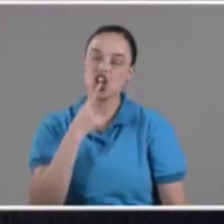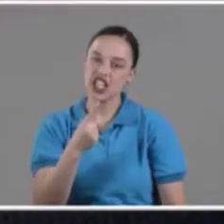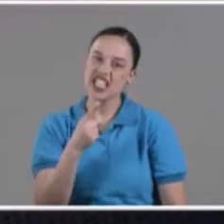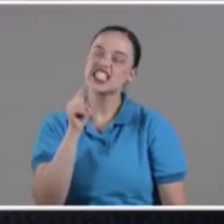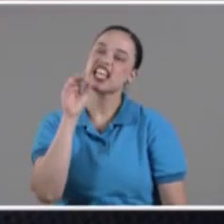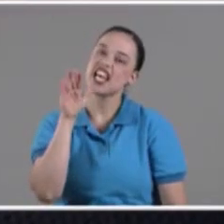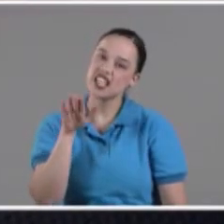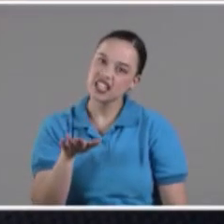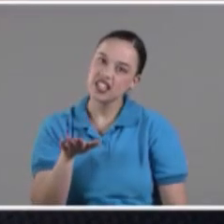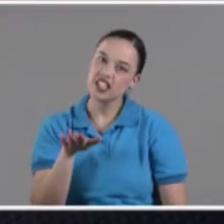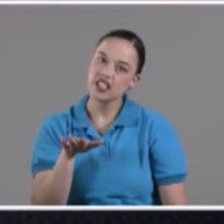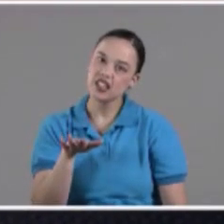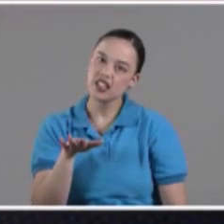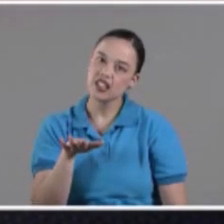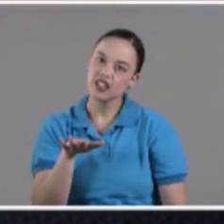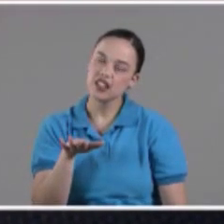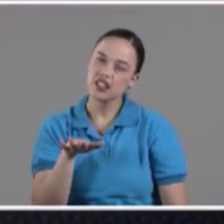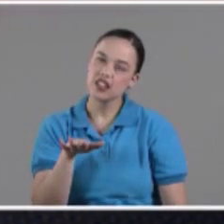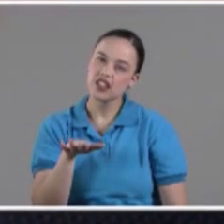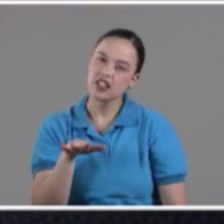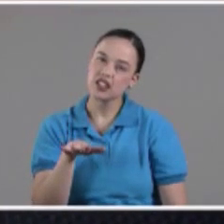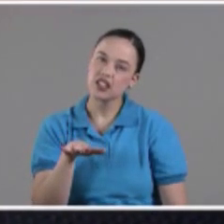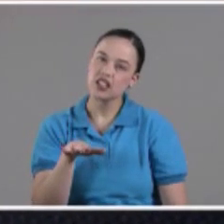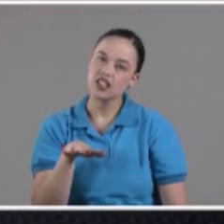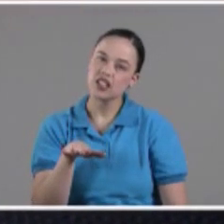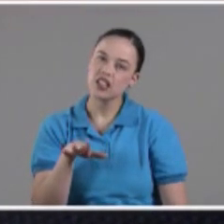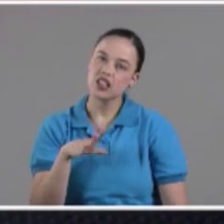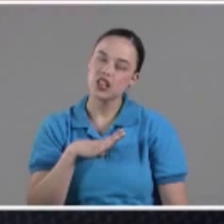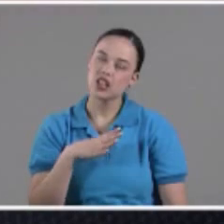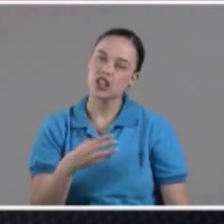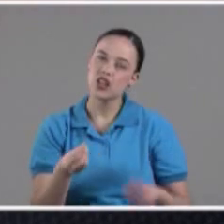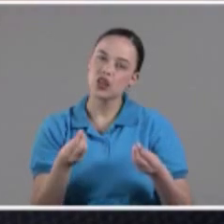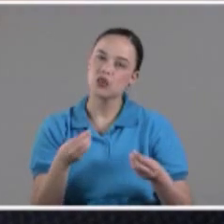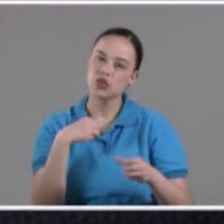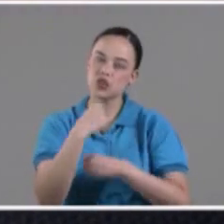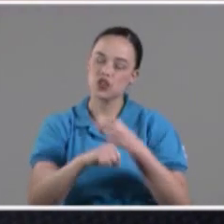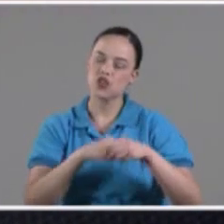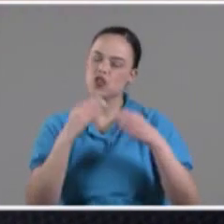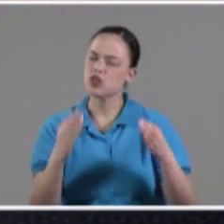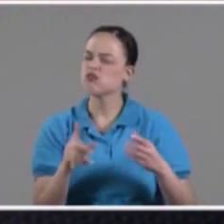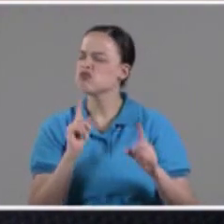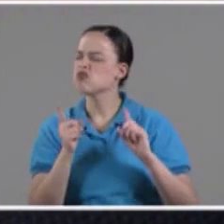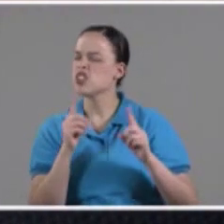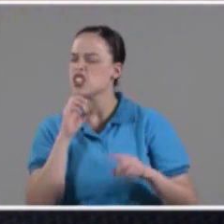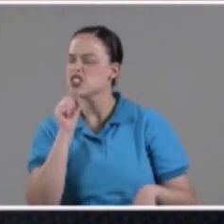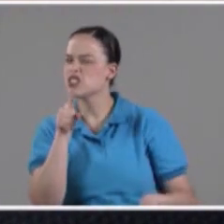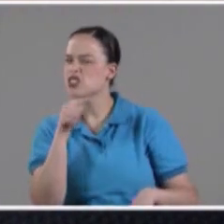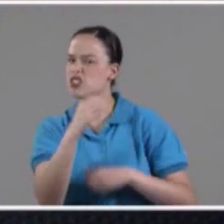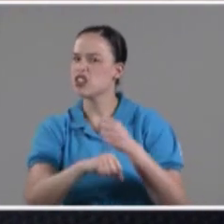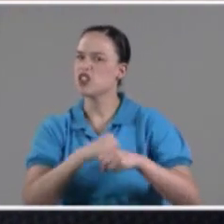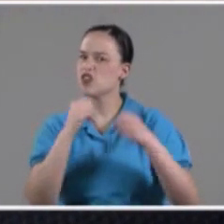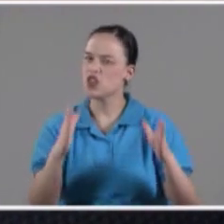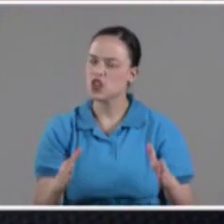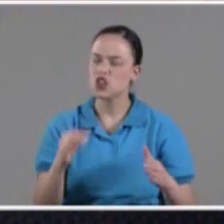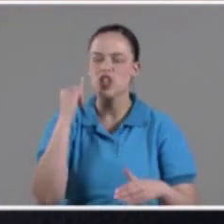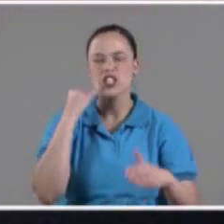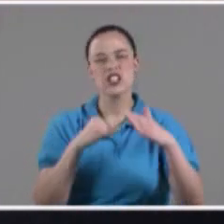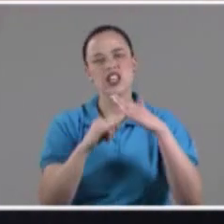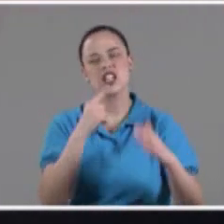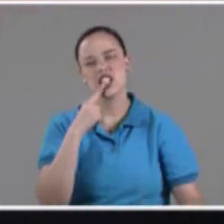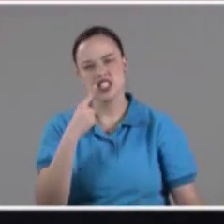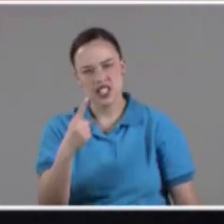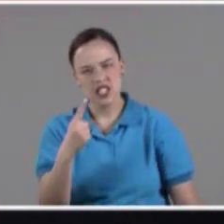acá llevo mucho fruto dónde está ese fruto Isaías capítulo 53 dice